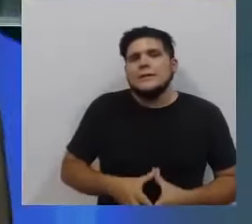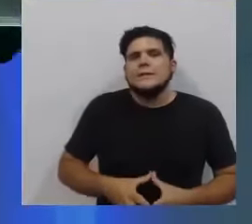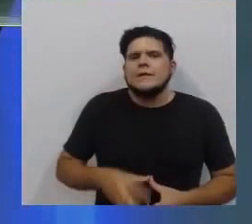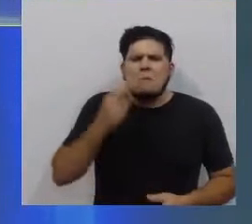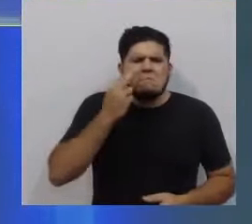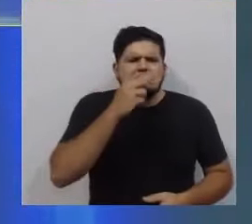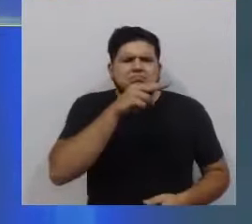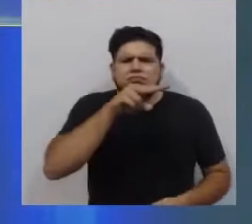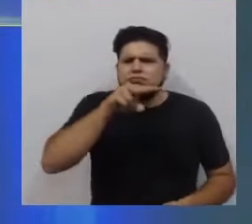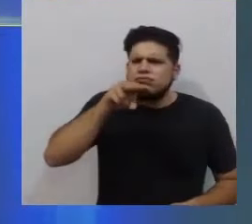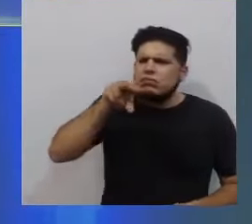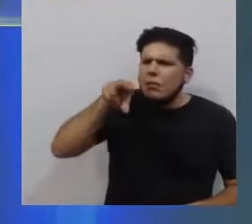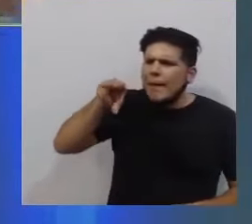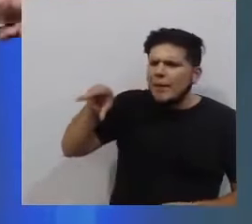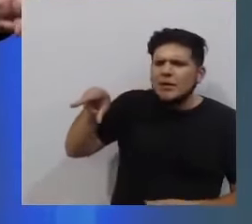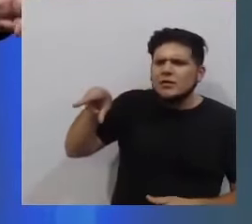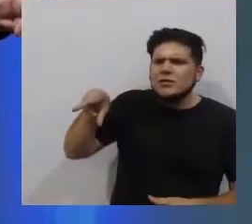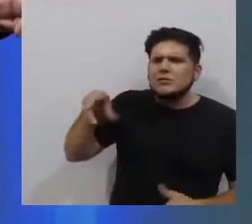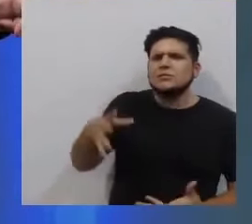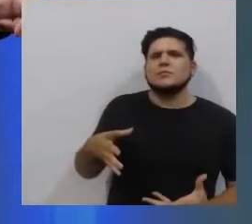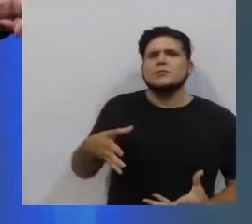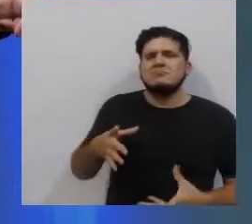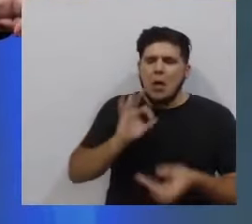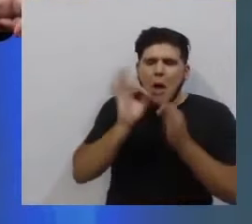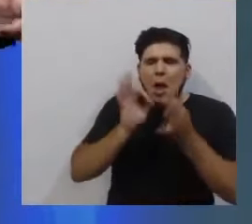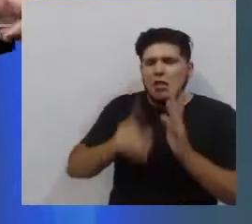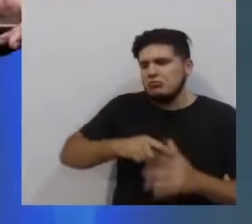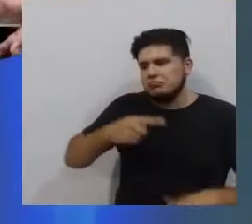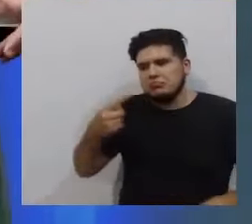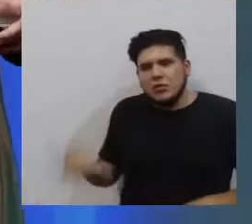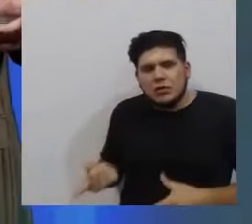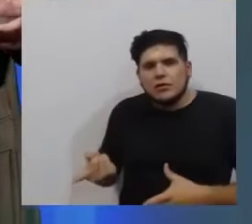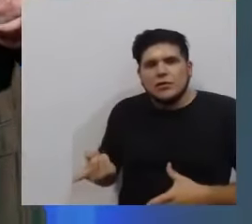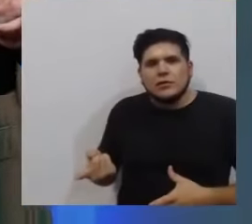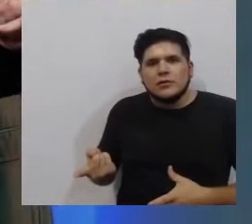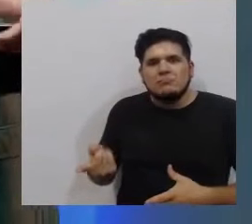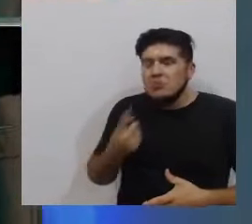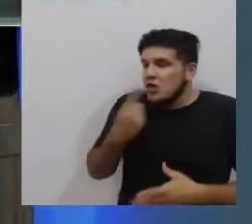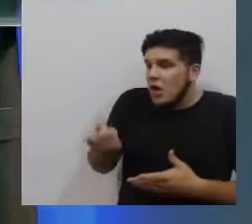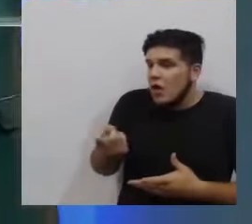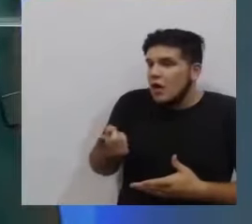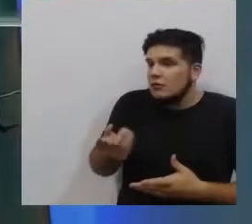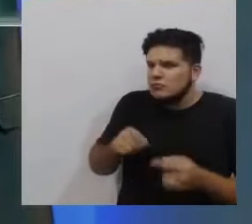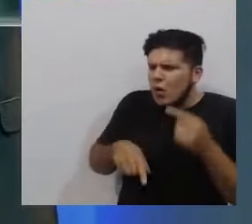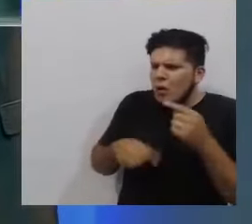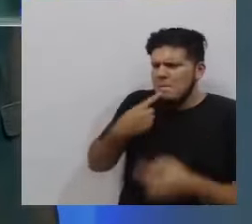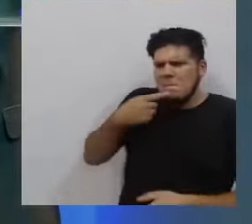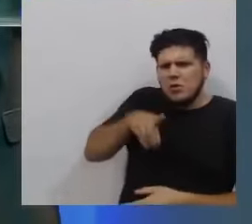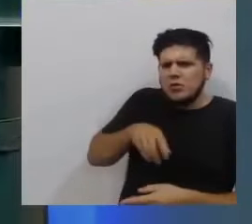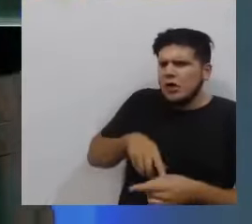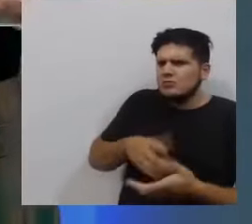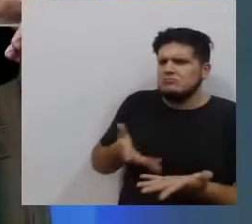veis el mal en que estamos se los hace reflexionar